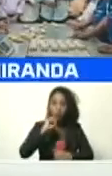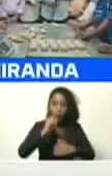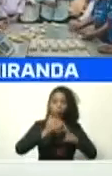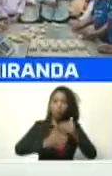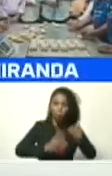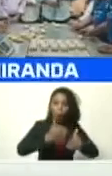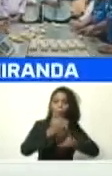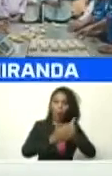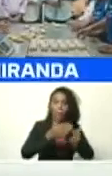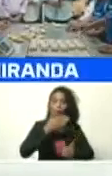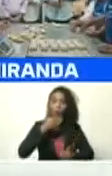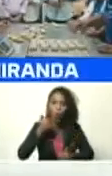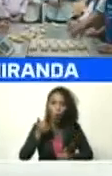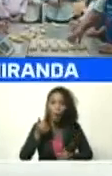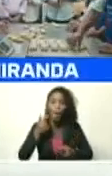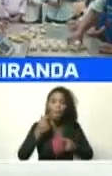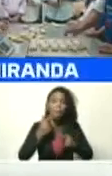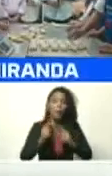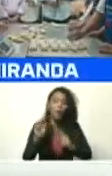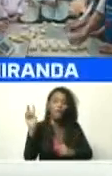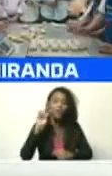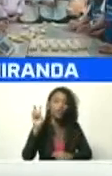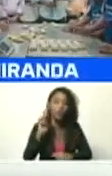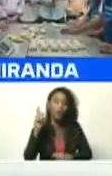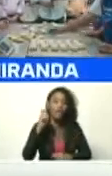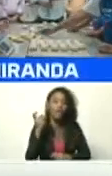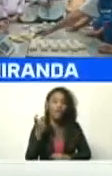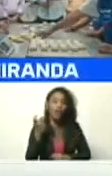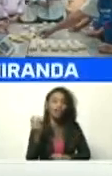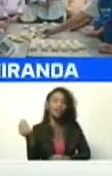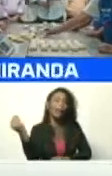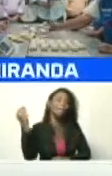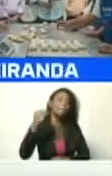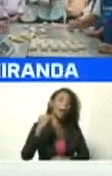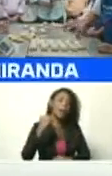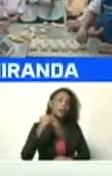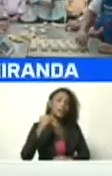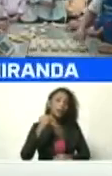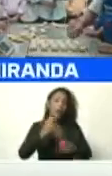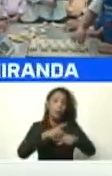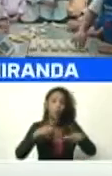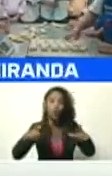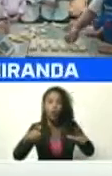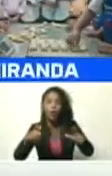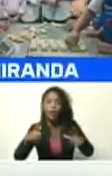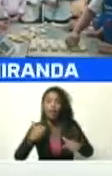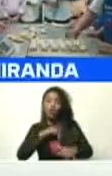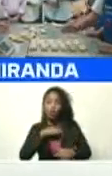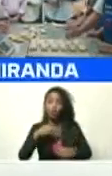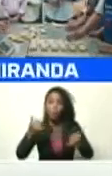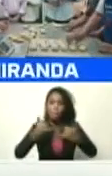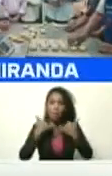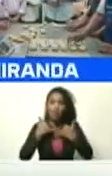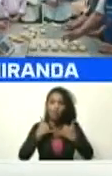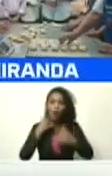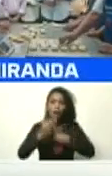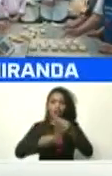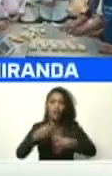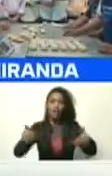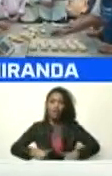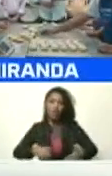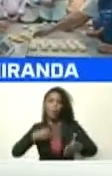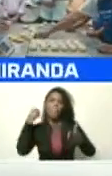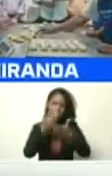Venezuela va a mejorar, Venezuela va a crecer, pero falta mucho por hacer y tenemos que empeñarnos en hacerlo.